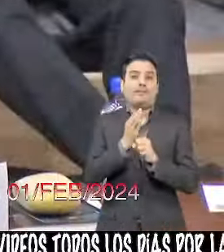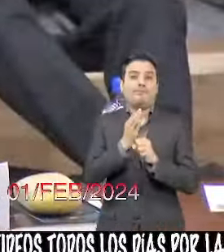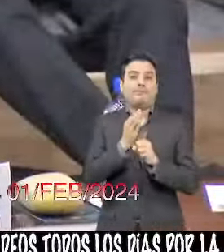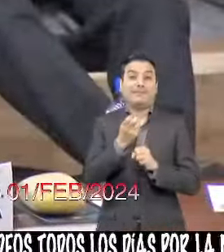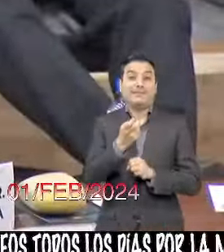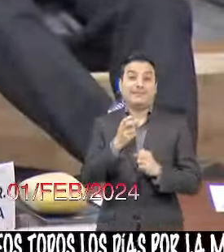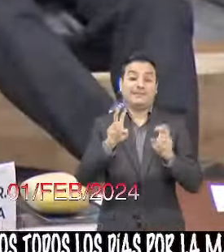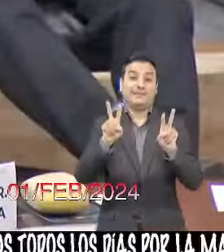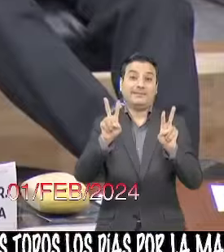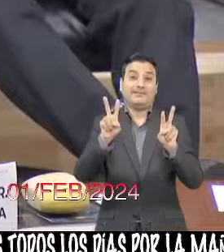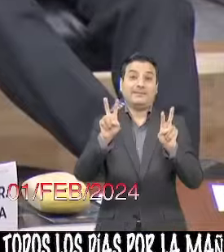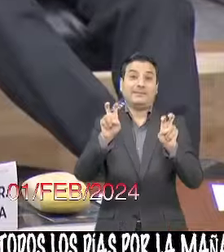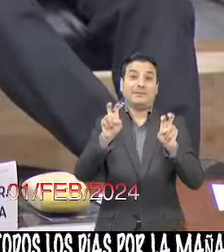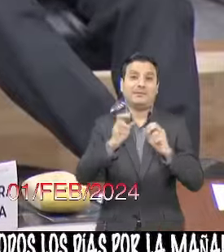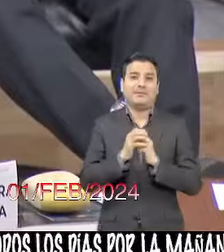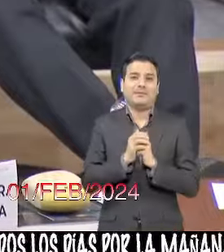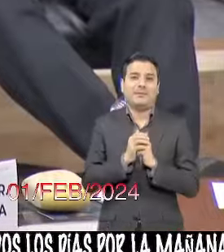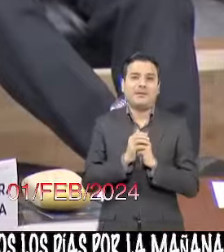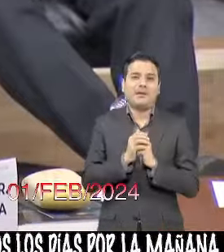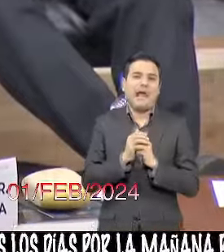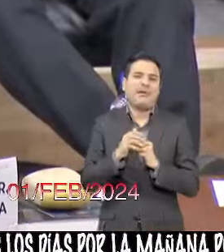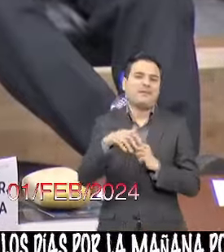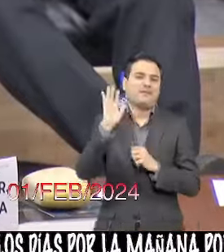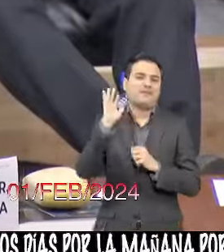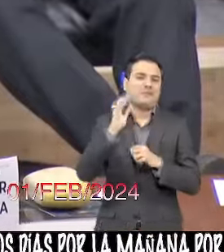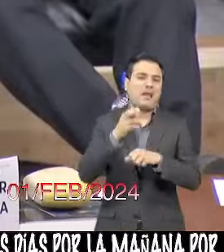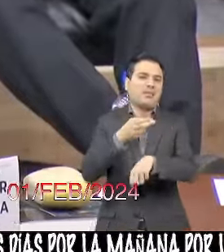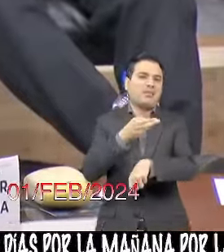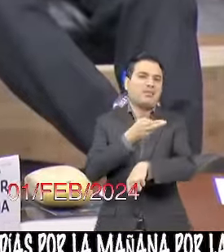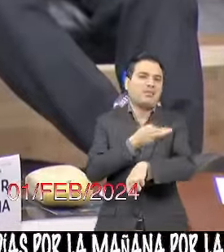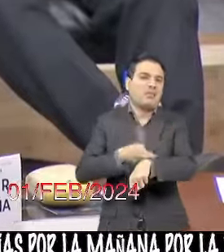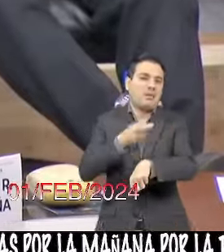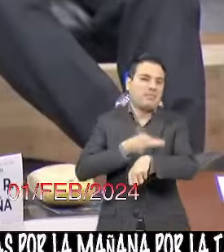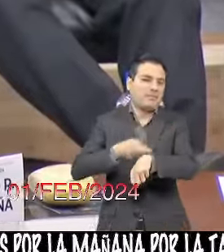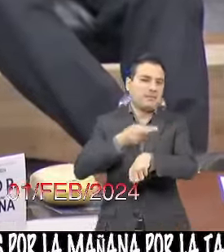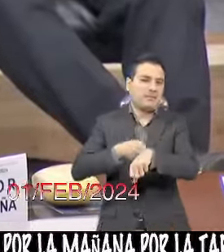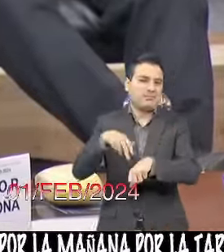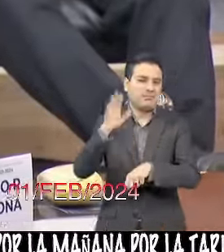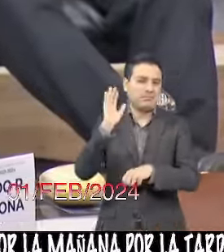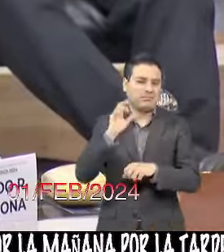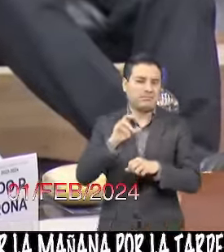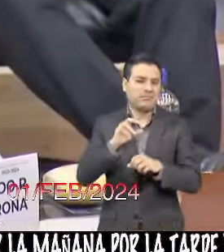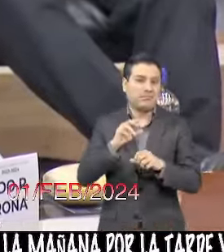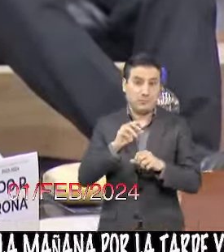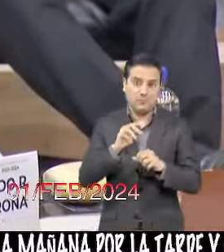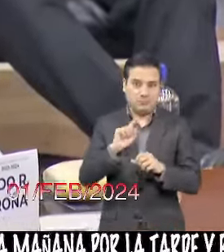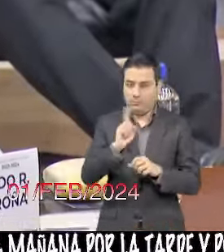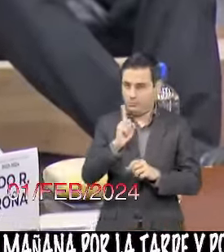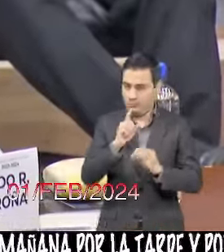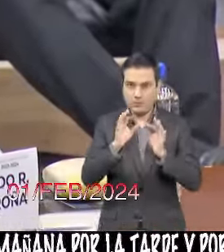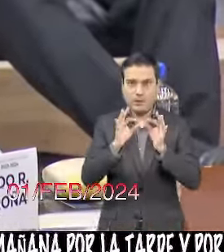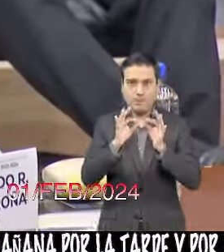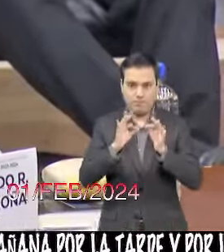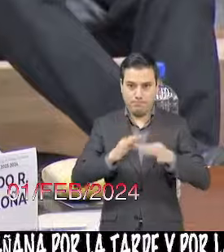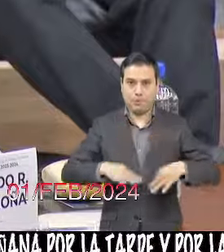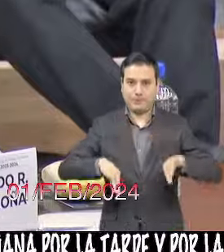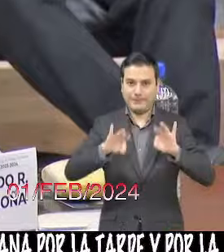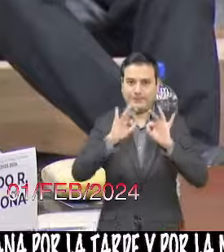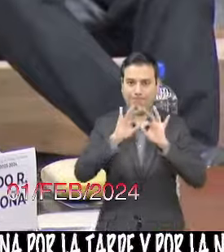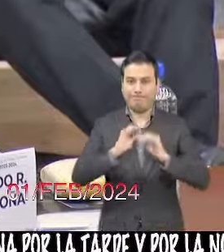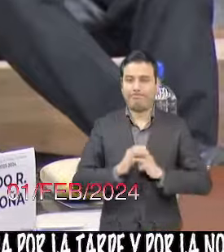que sea de trámite, sino es un asunto de la mayor importancia. Yo me permitiría tener